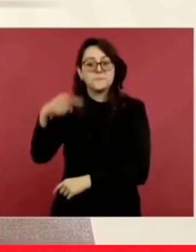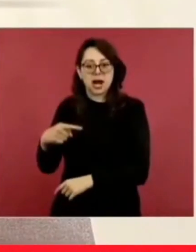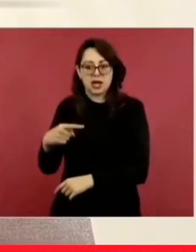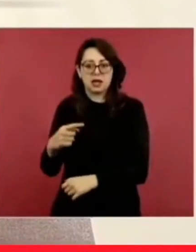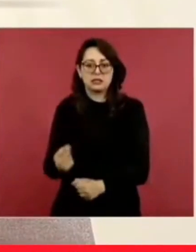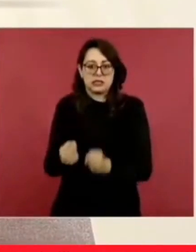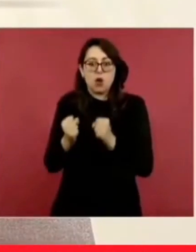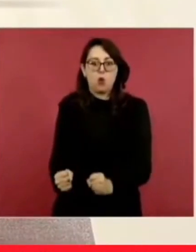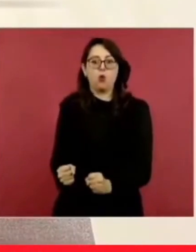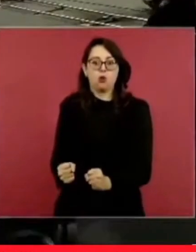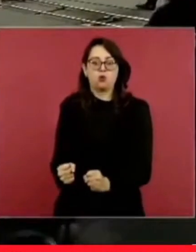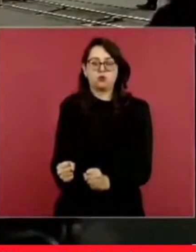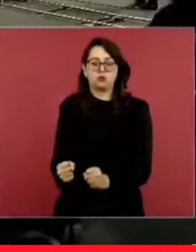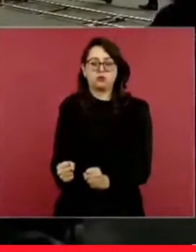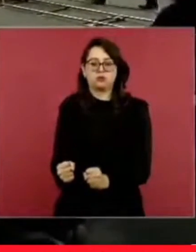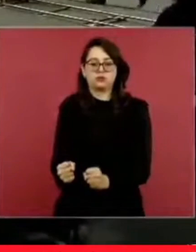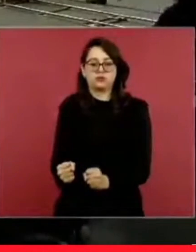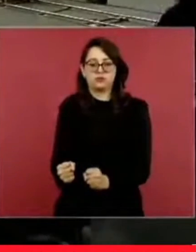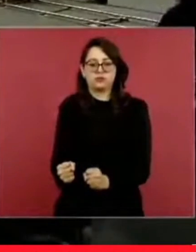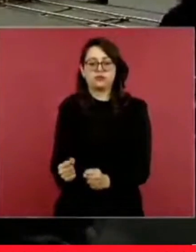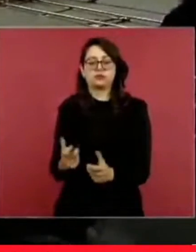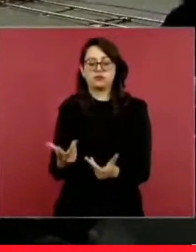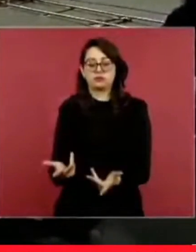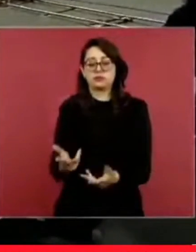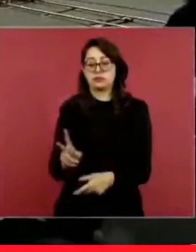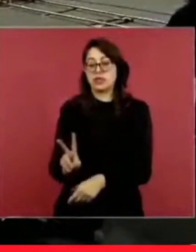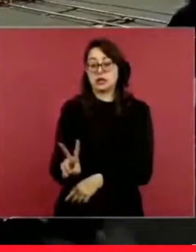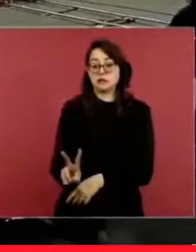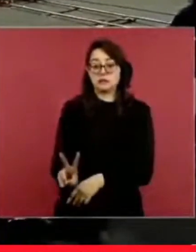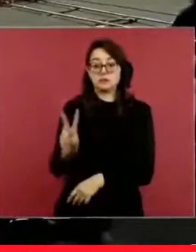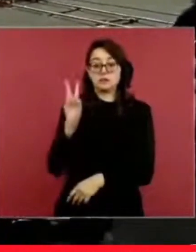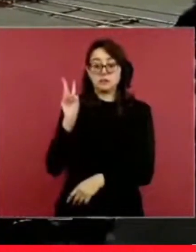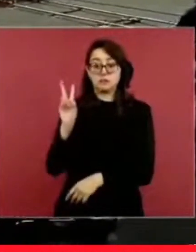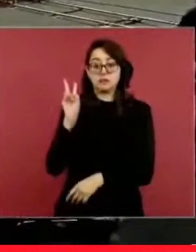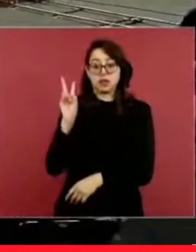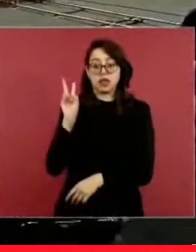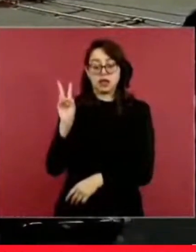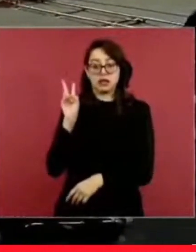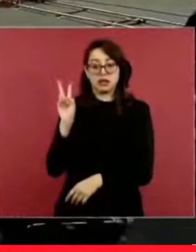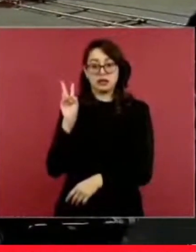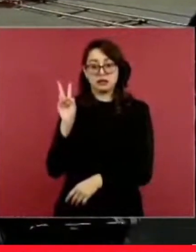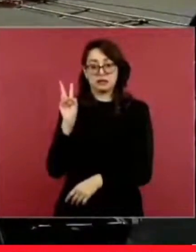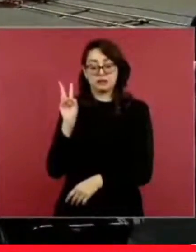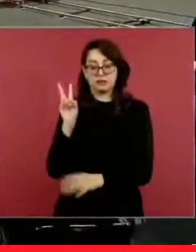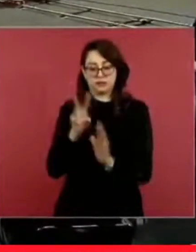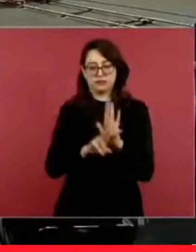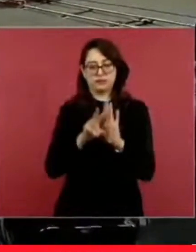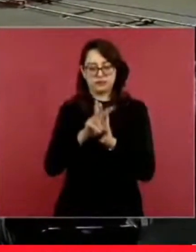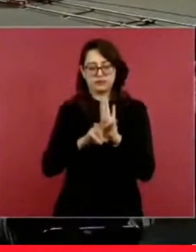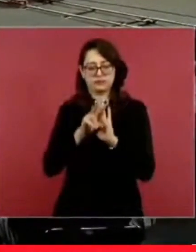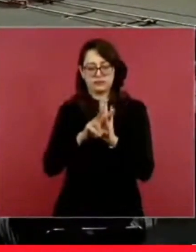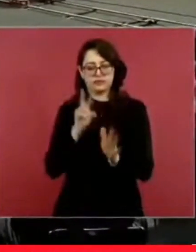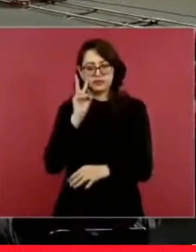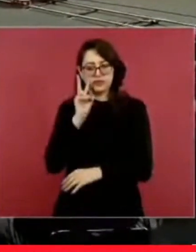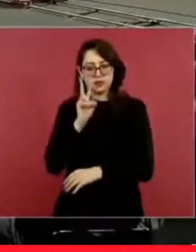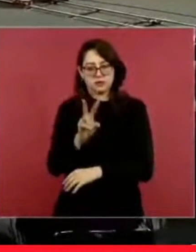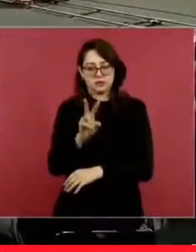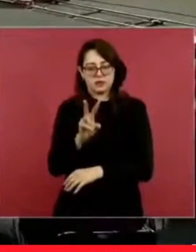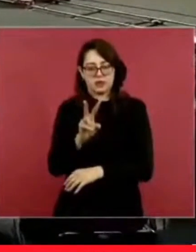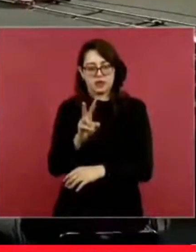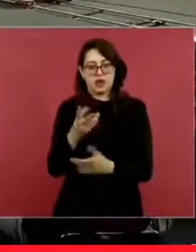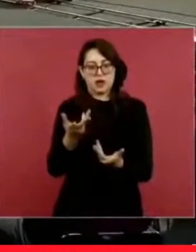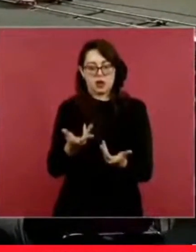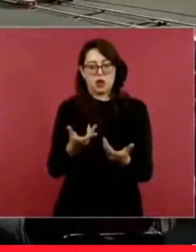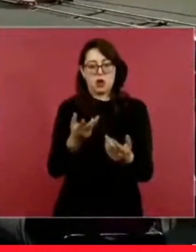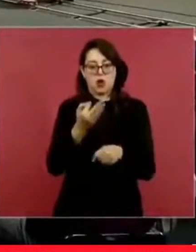Es de viernes, ahí se ve, antes teníamos un render, ya vamos a ver el video del cuarta novela que se